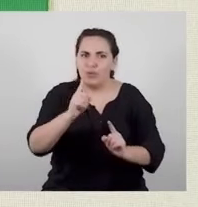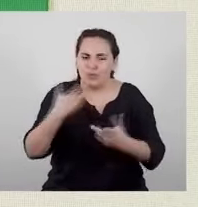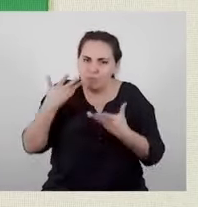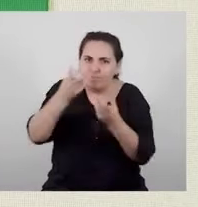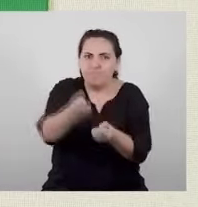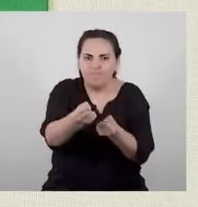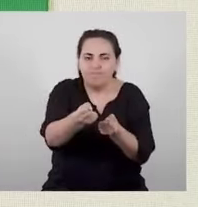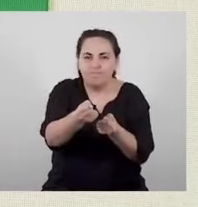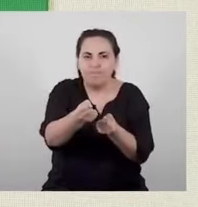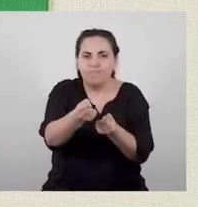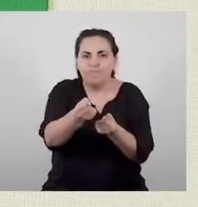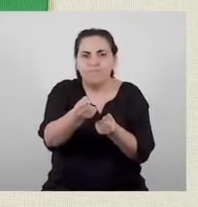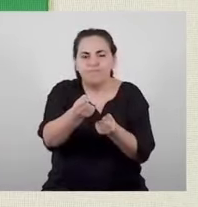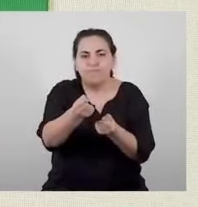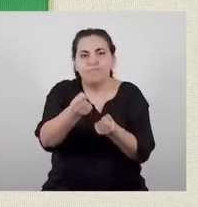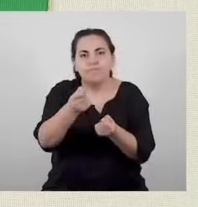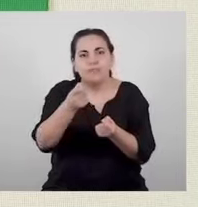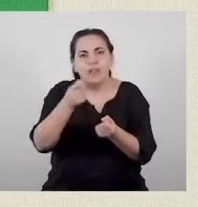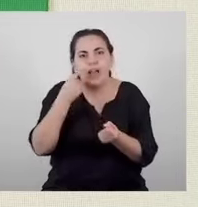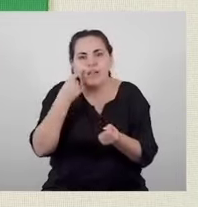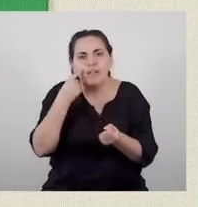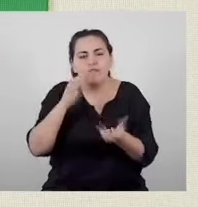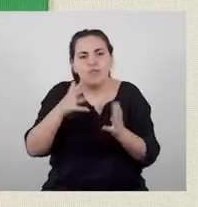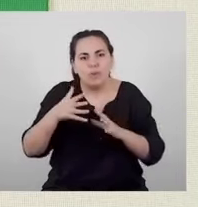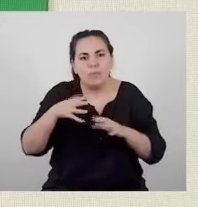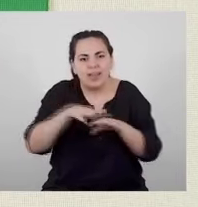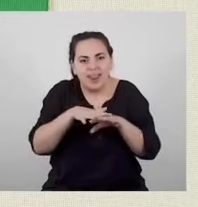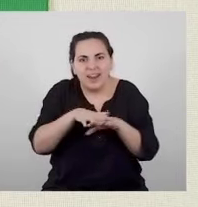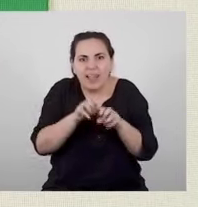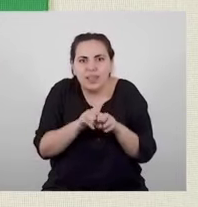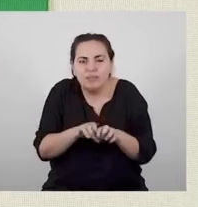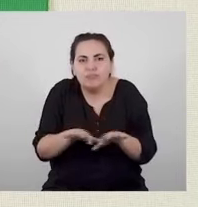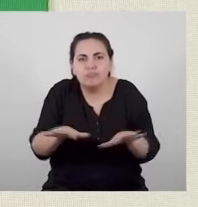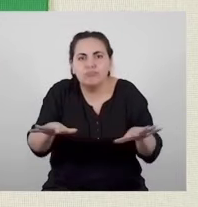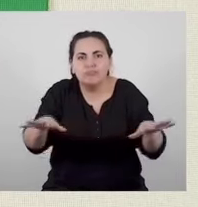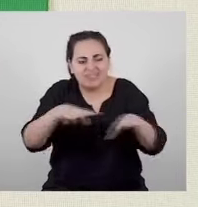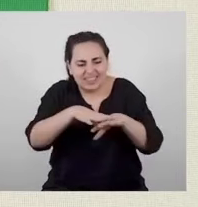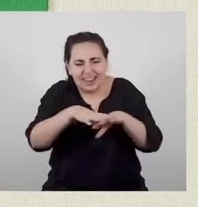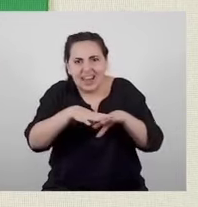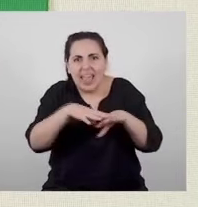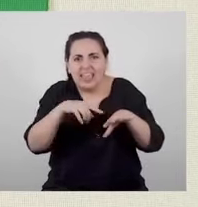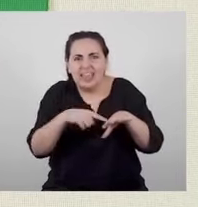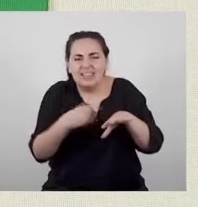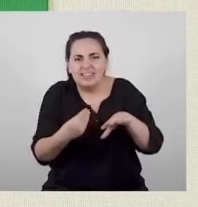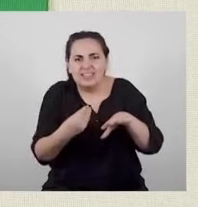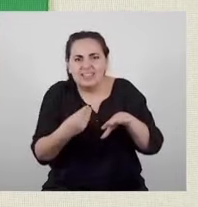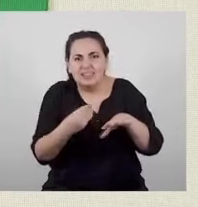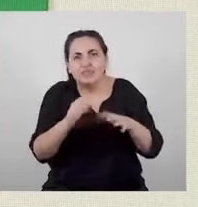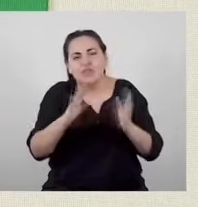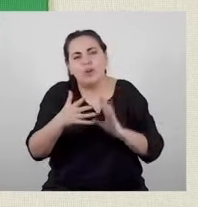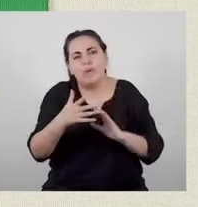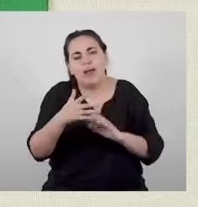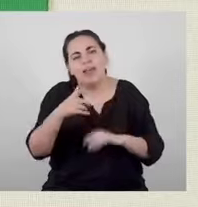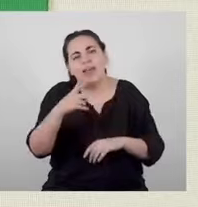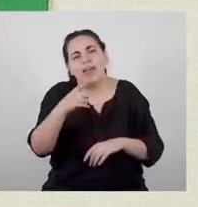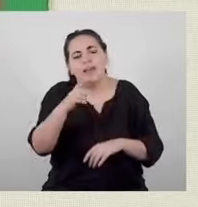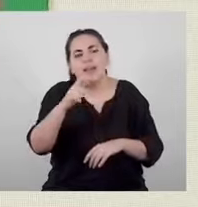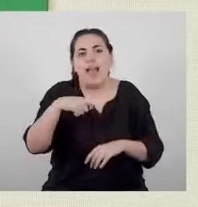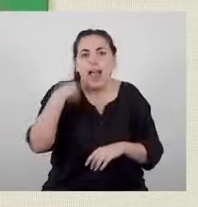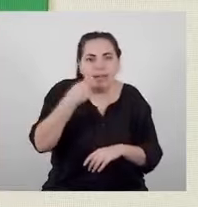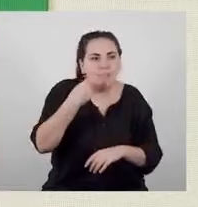empezar a encontrar que esto es una red yo lo pienso todo el tiempo ¿no? las redes pueden ser para cazar con